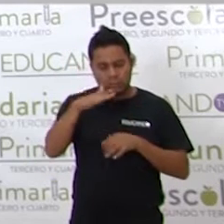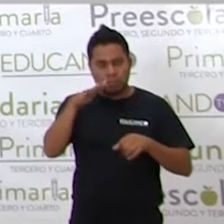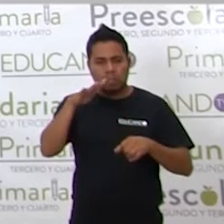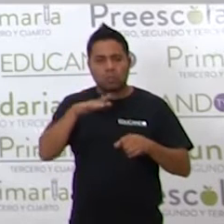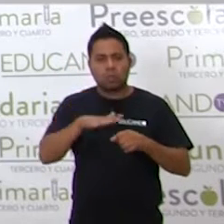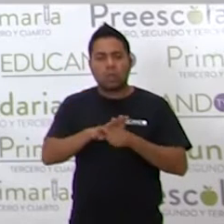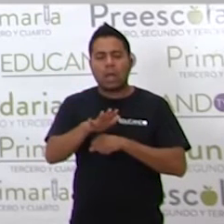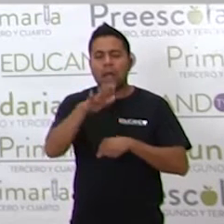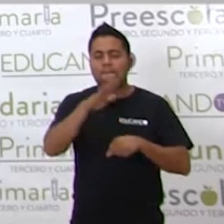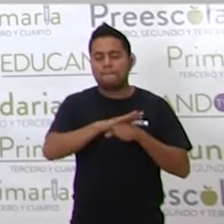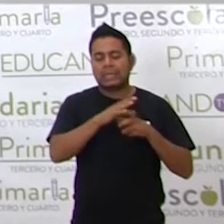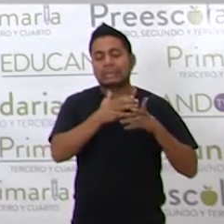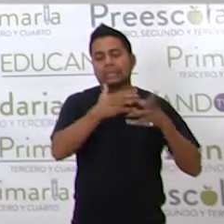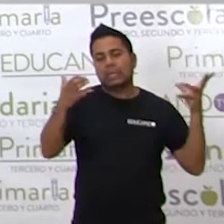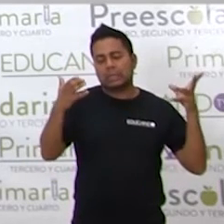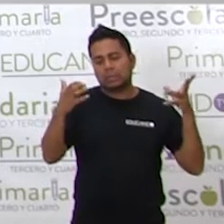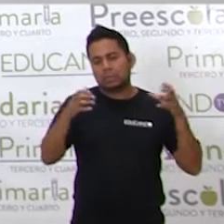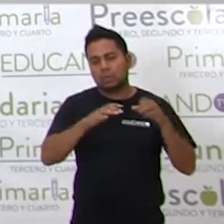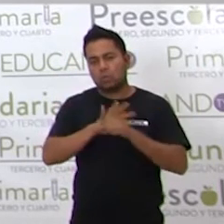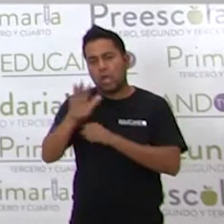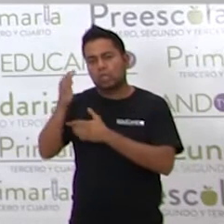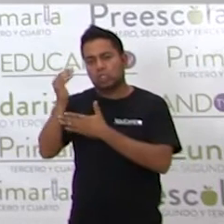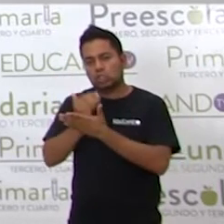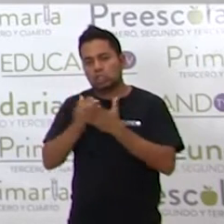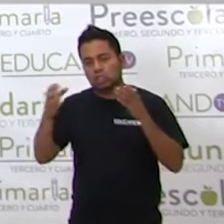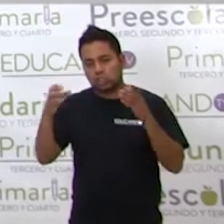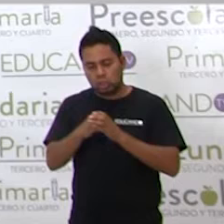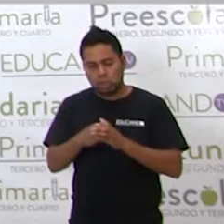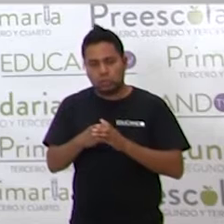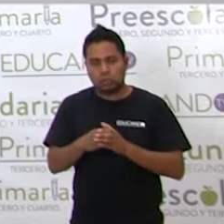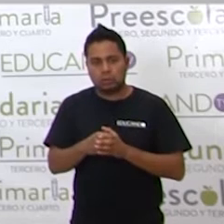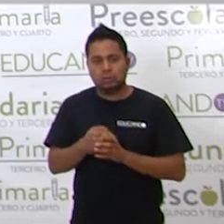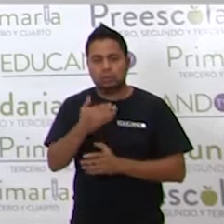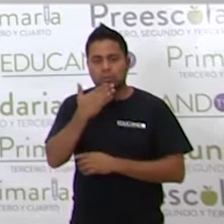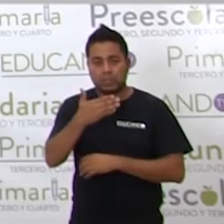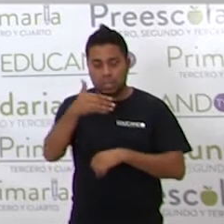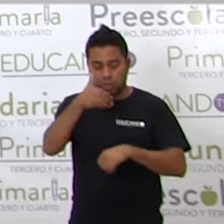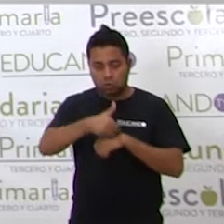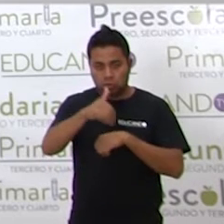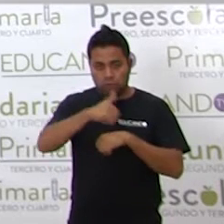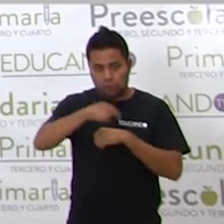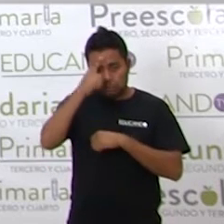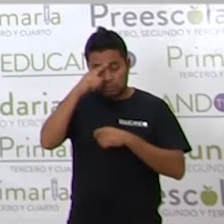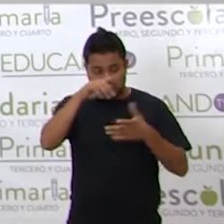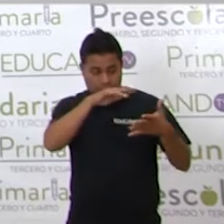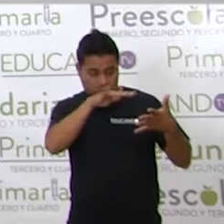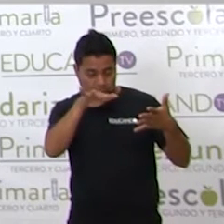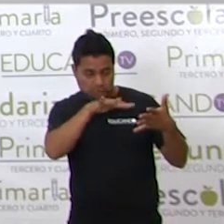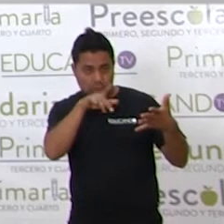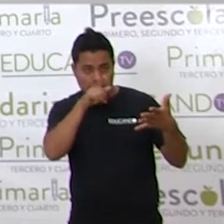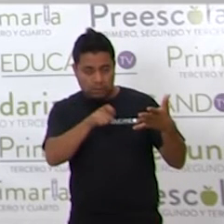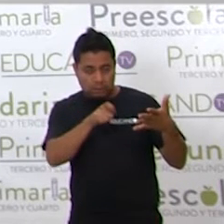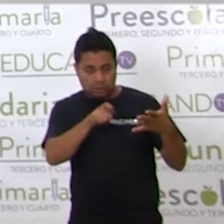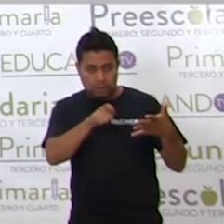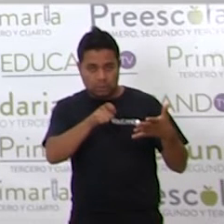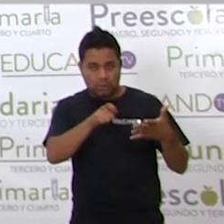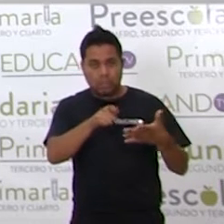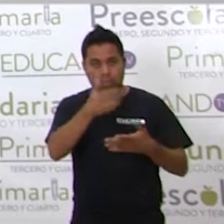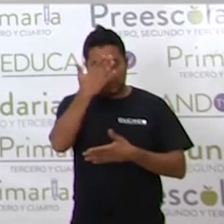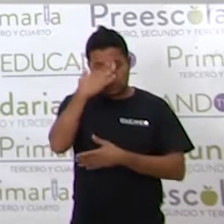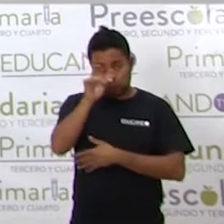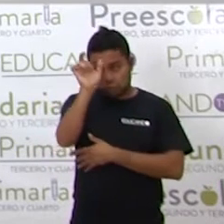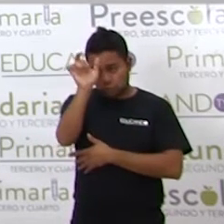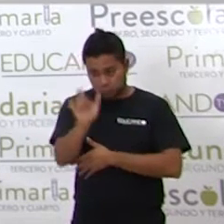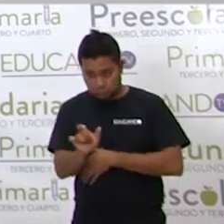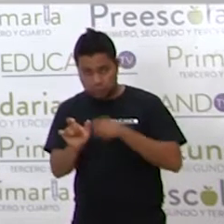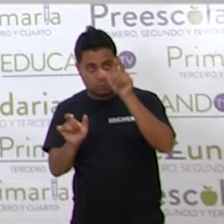que después va otra? Bien, los números para leerlos los vamos a ubicar en unidades